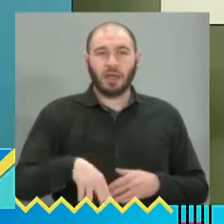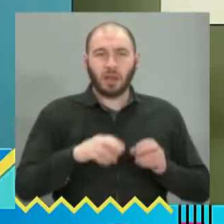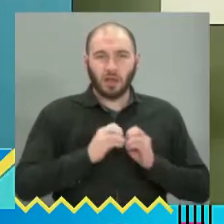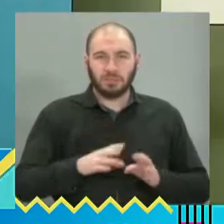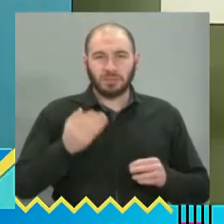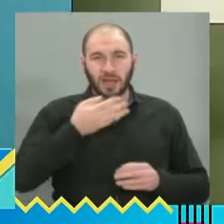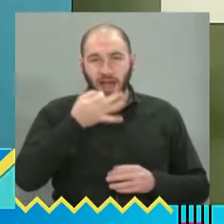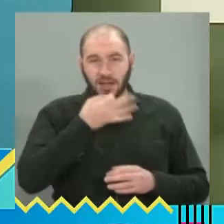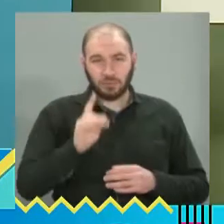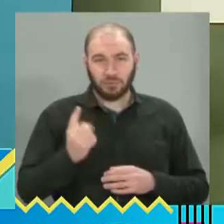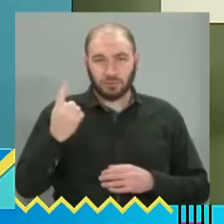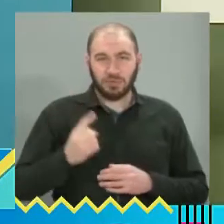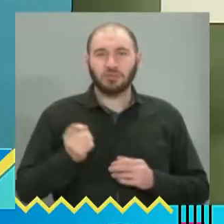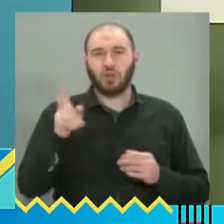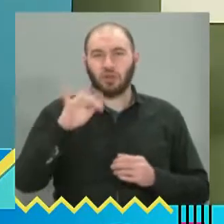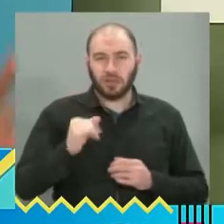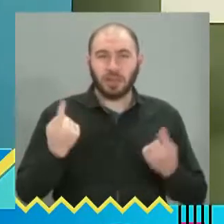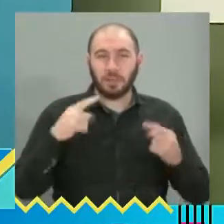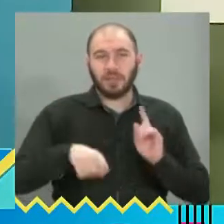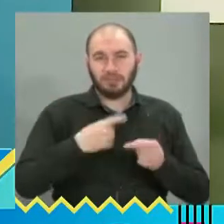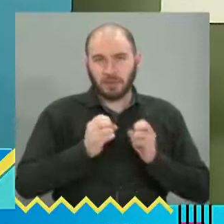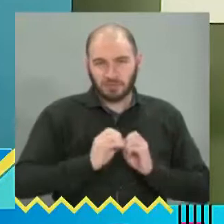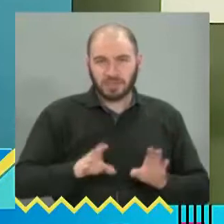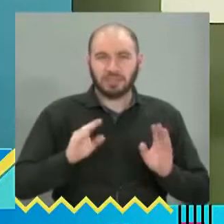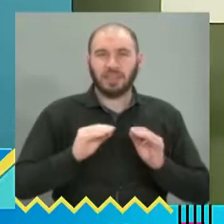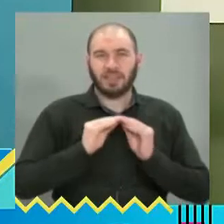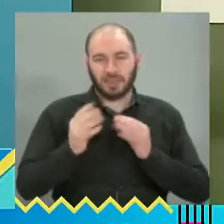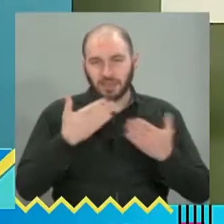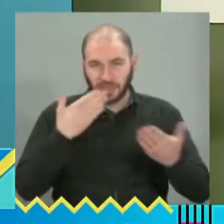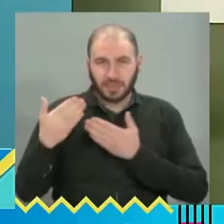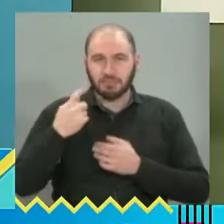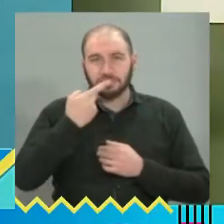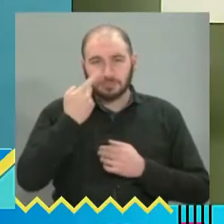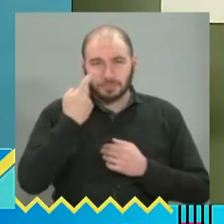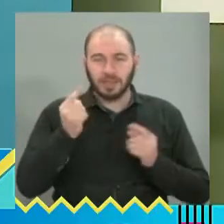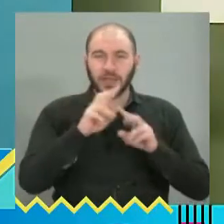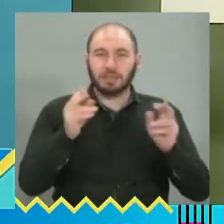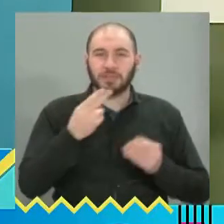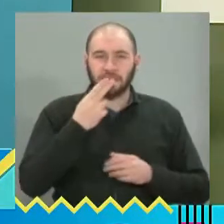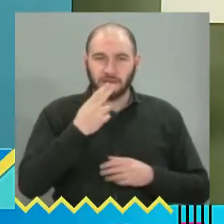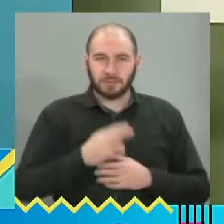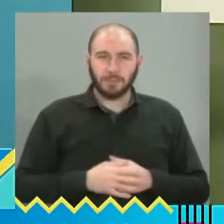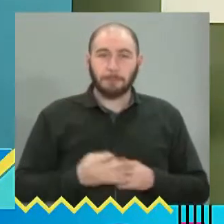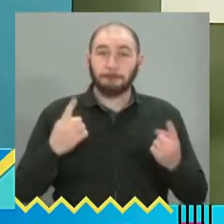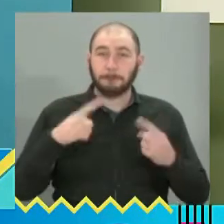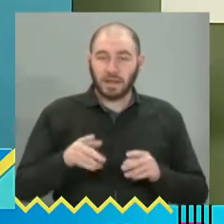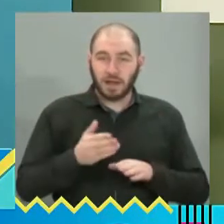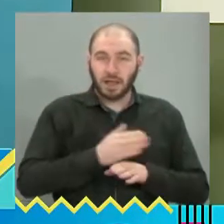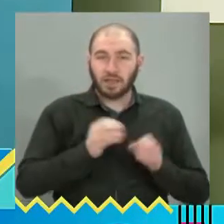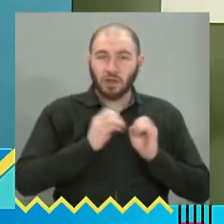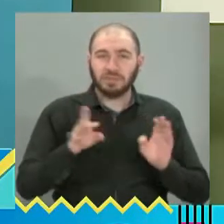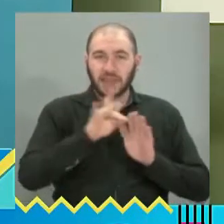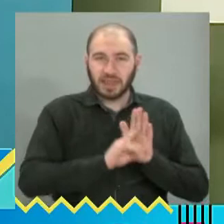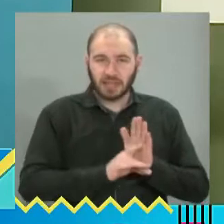el monólogo de todos los días, pero después arrancamos con esta charla más que interesante que tiene que ver con el tabaquismo. Pero vamos a arrancar dando